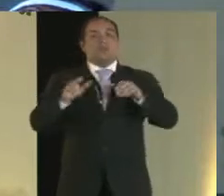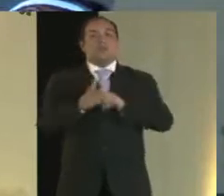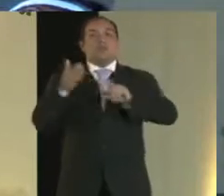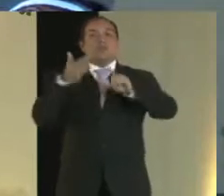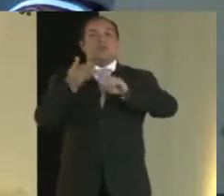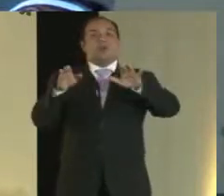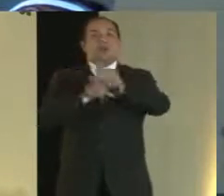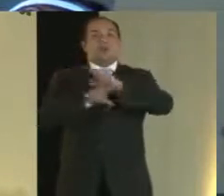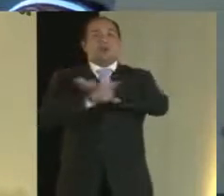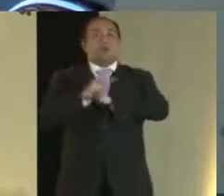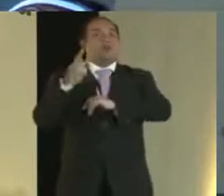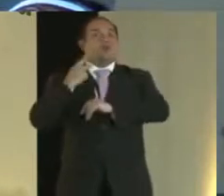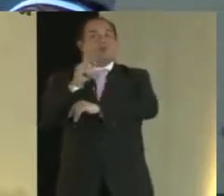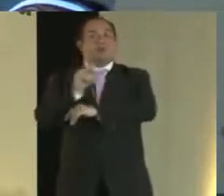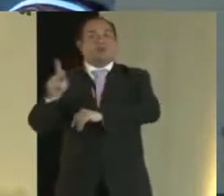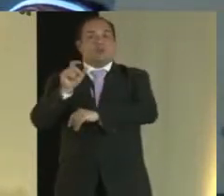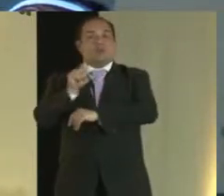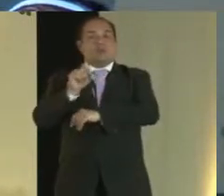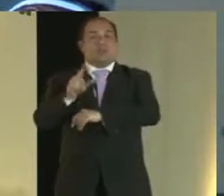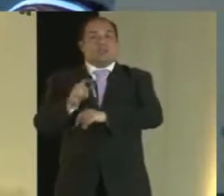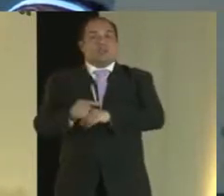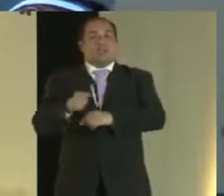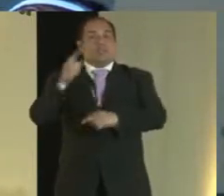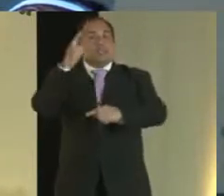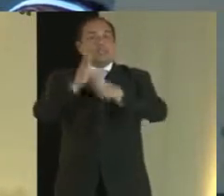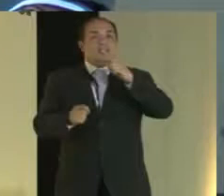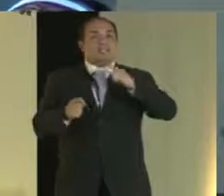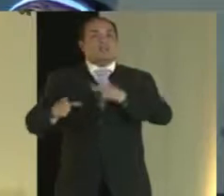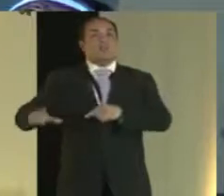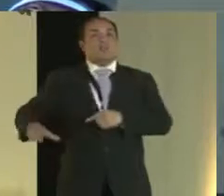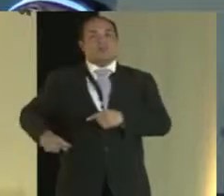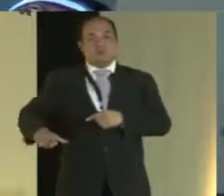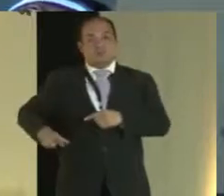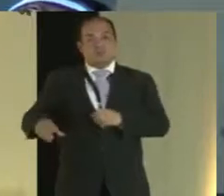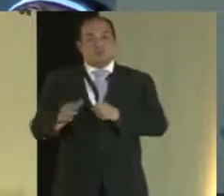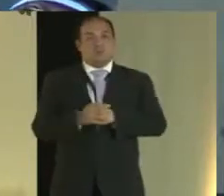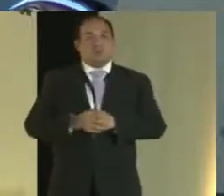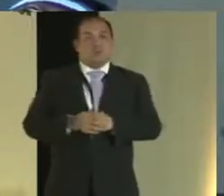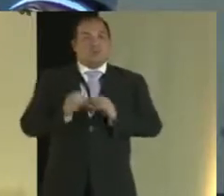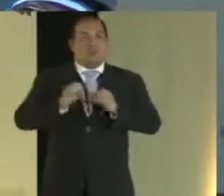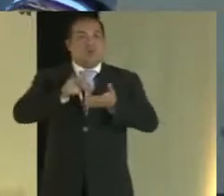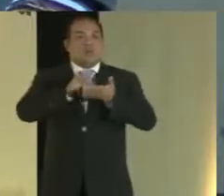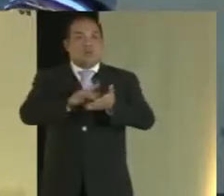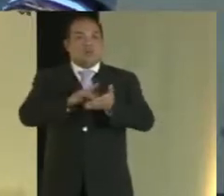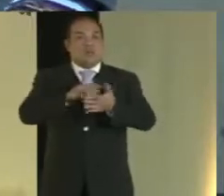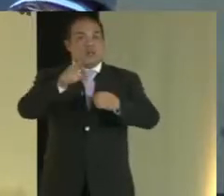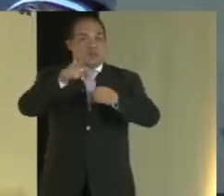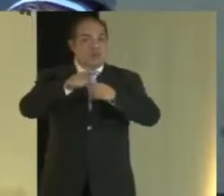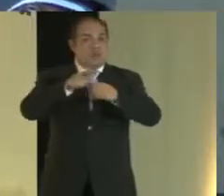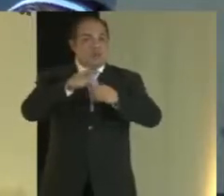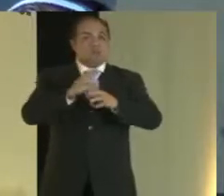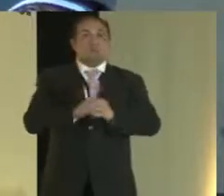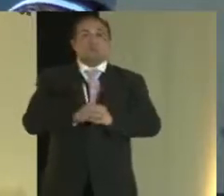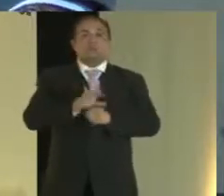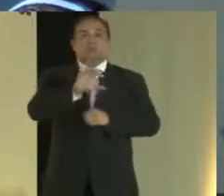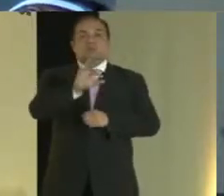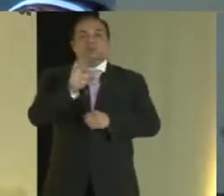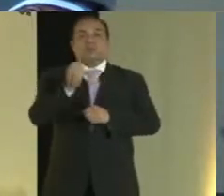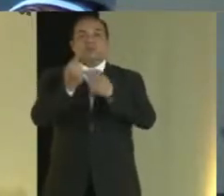políticas públicas e incluso tirar o derribar gobiernos, o por el contrario, apoyar la elección de